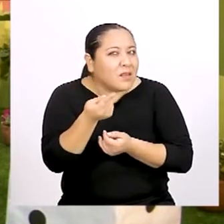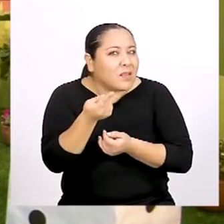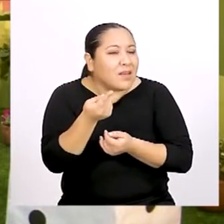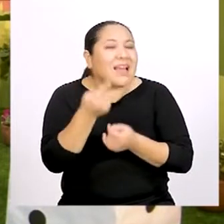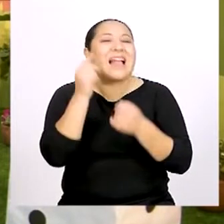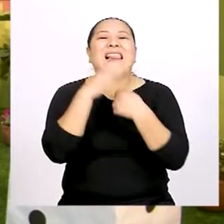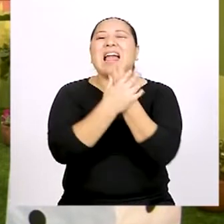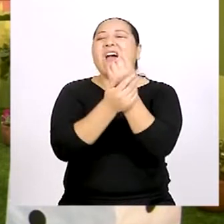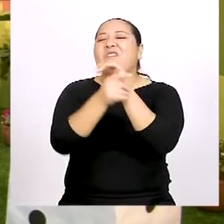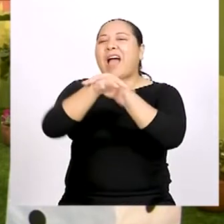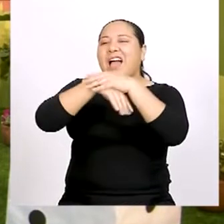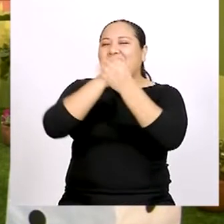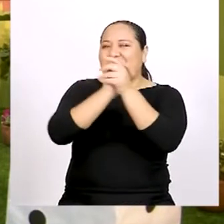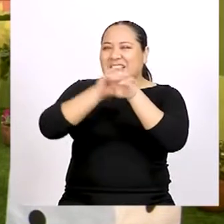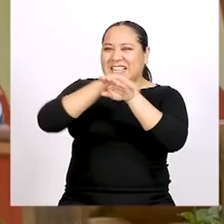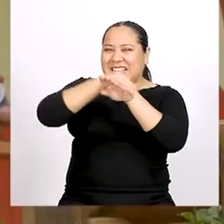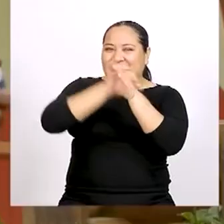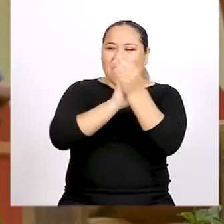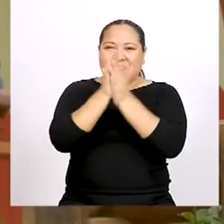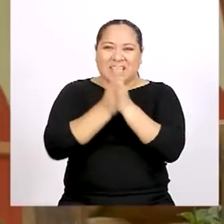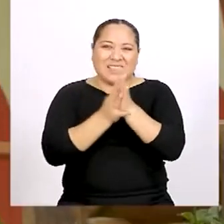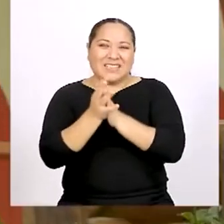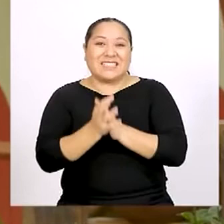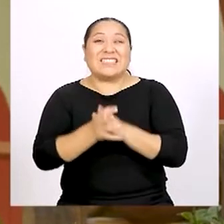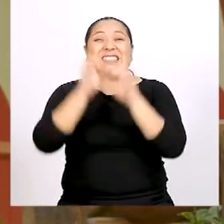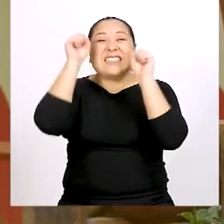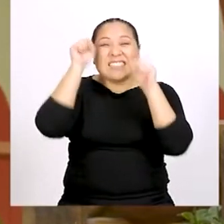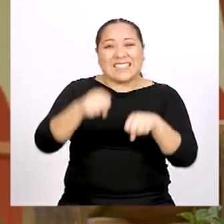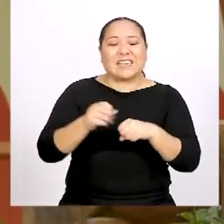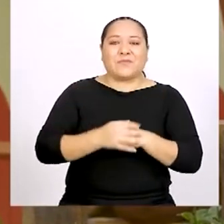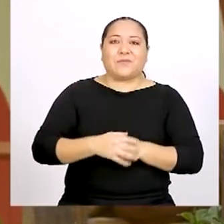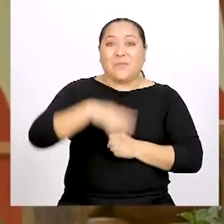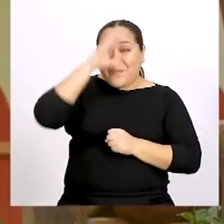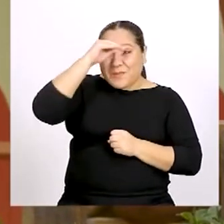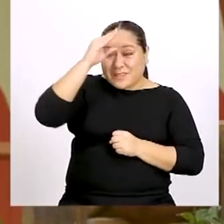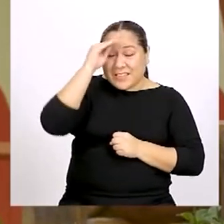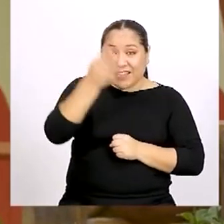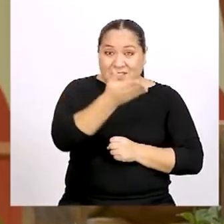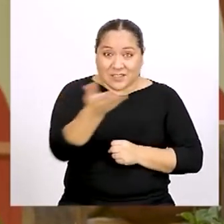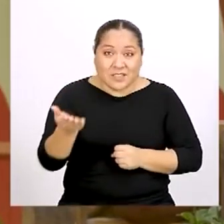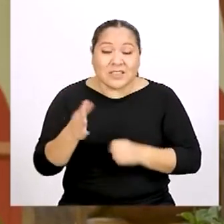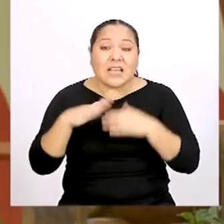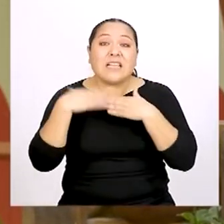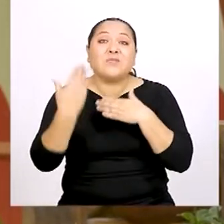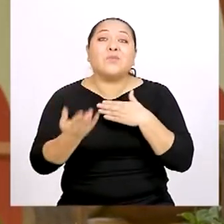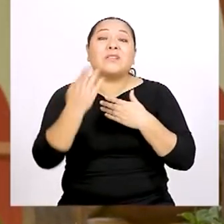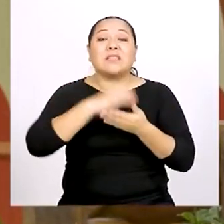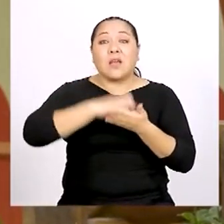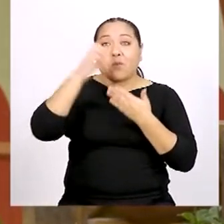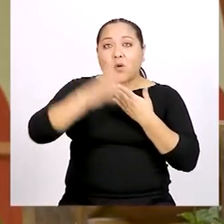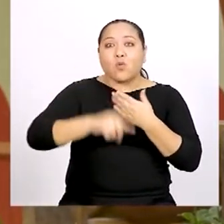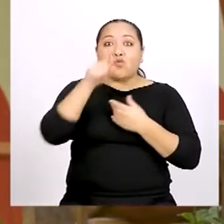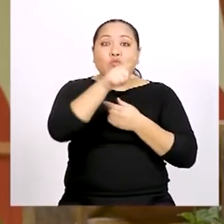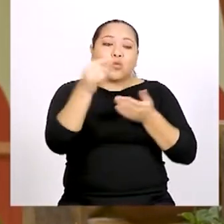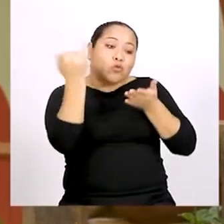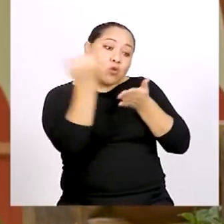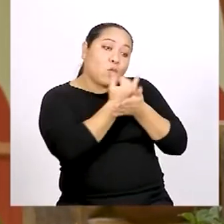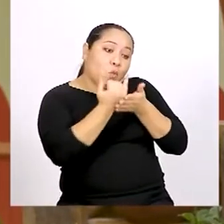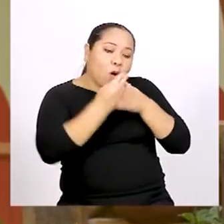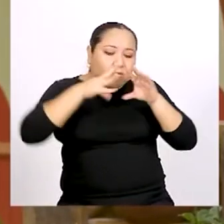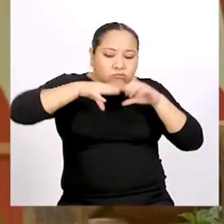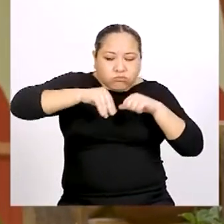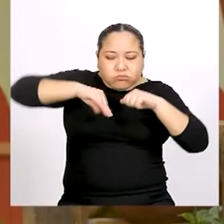¡Lavarnos las manos! ¡Claro que sí! Niñas y niños, luego del programa